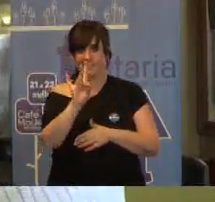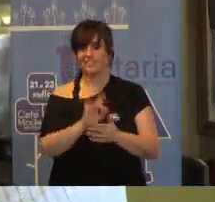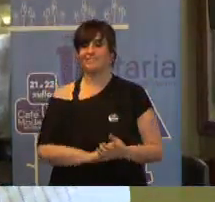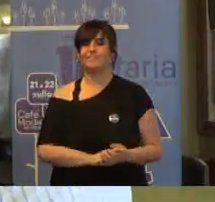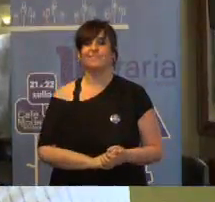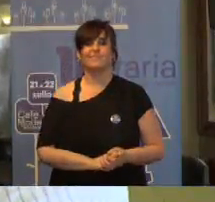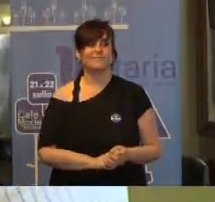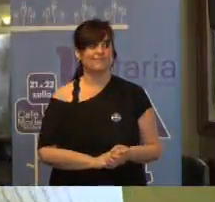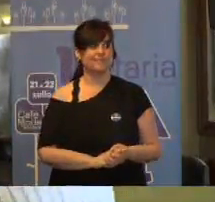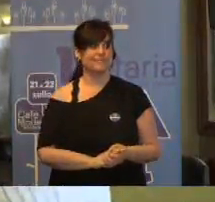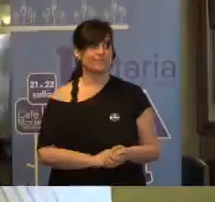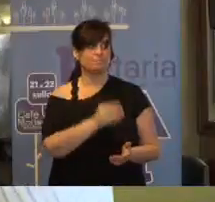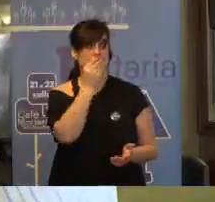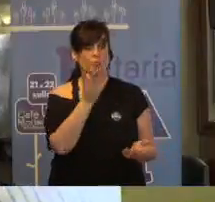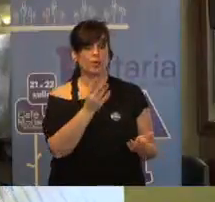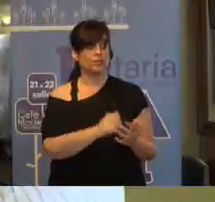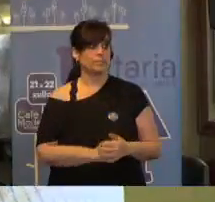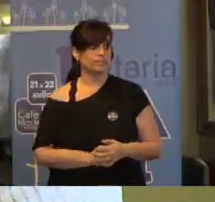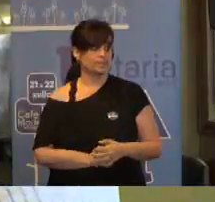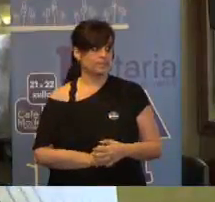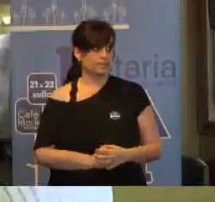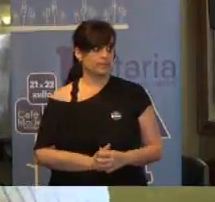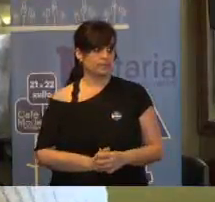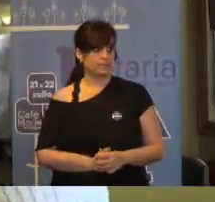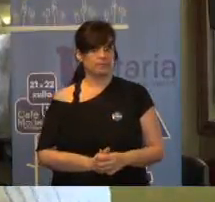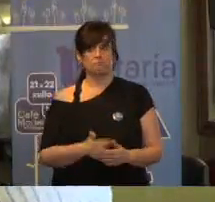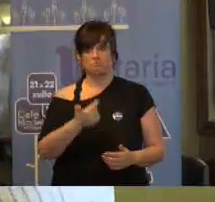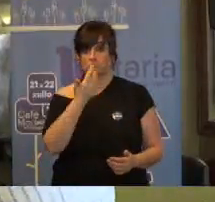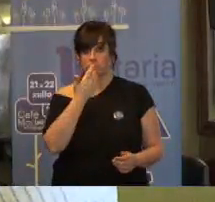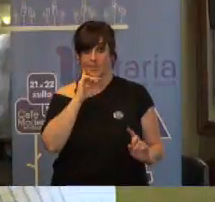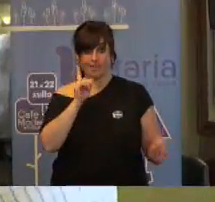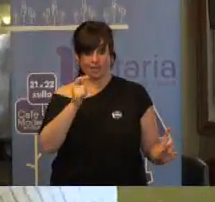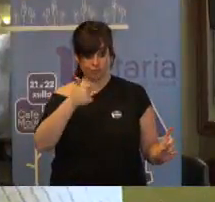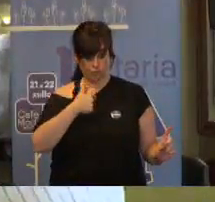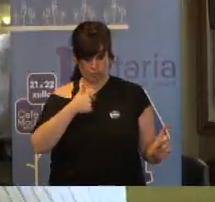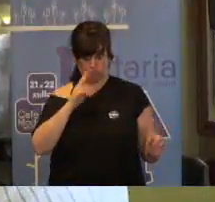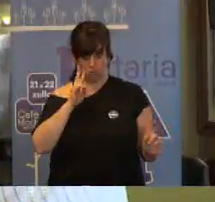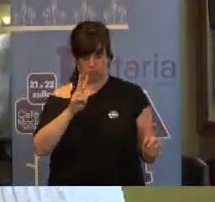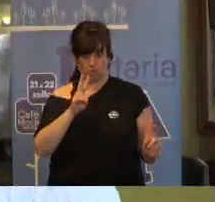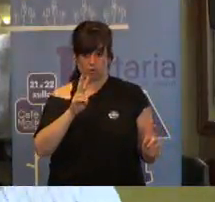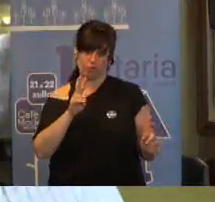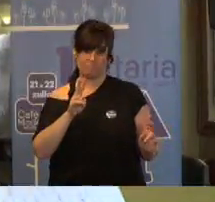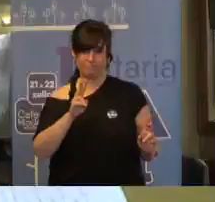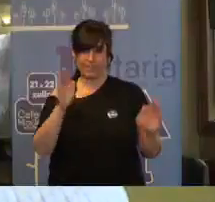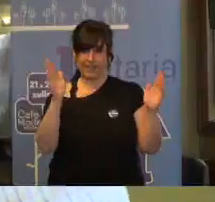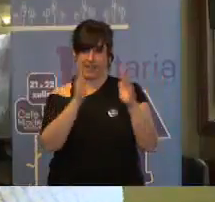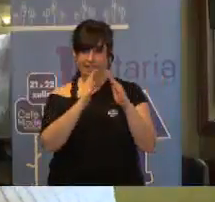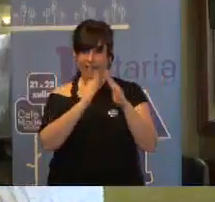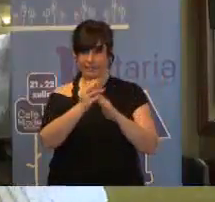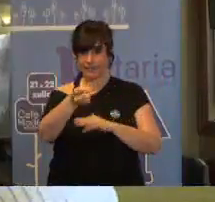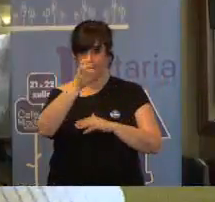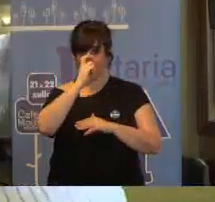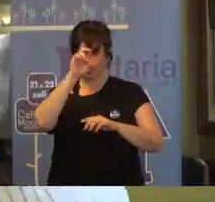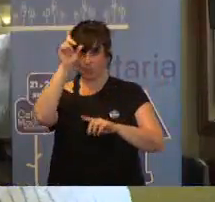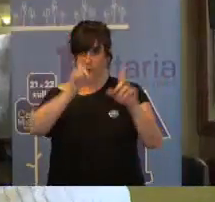Bueno, eu cada vez que vexo unha fotografía, unha imaxe dunha casa antiga desas, dunha antiga escola